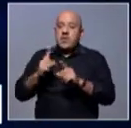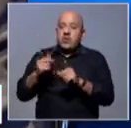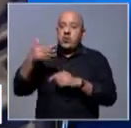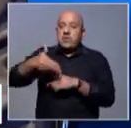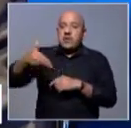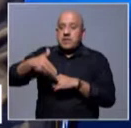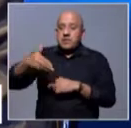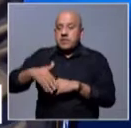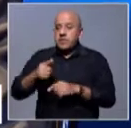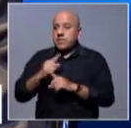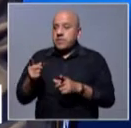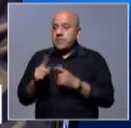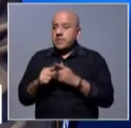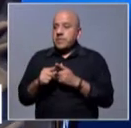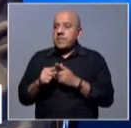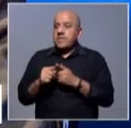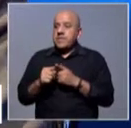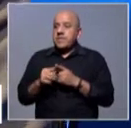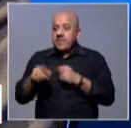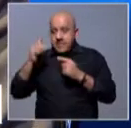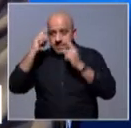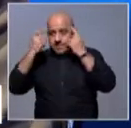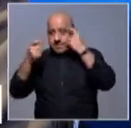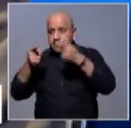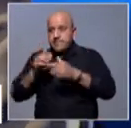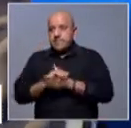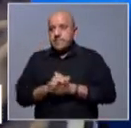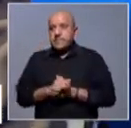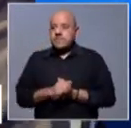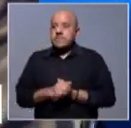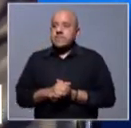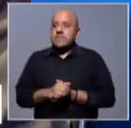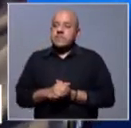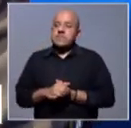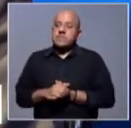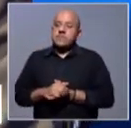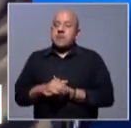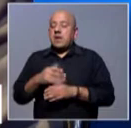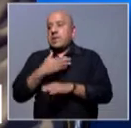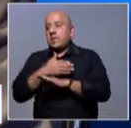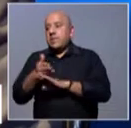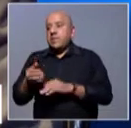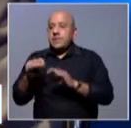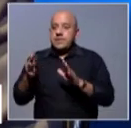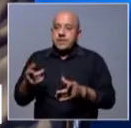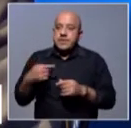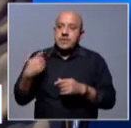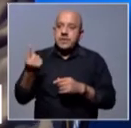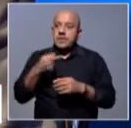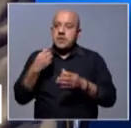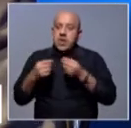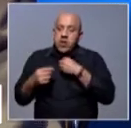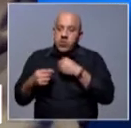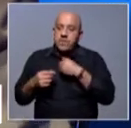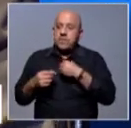digamos de contribuir a la legislación y después como como toda cosa las propias confianzas